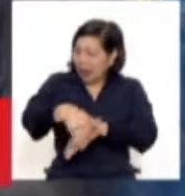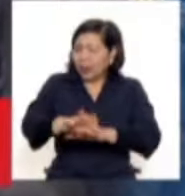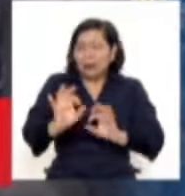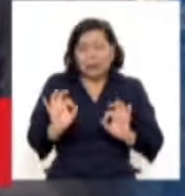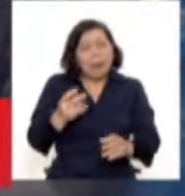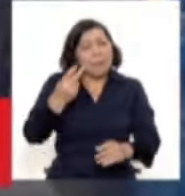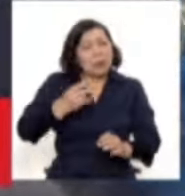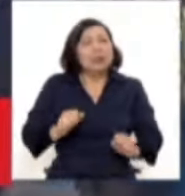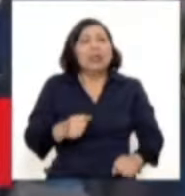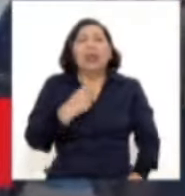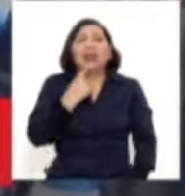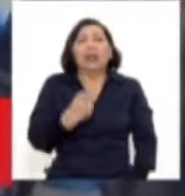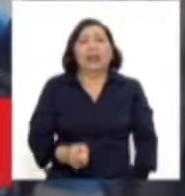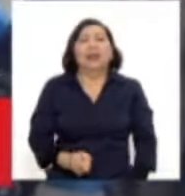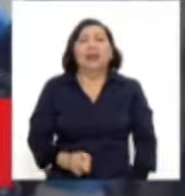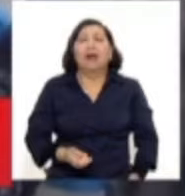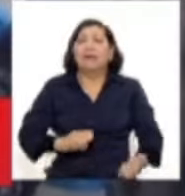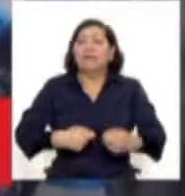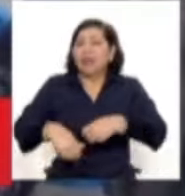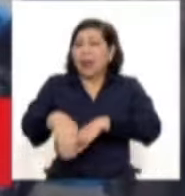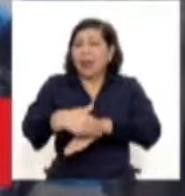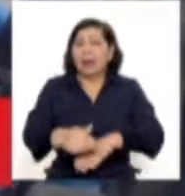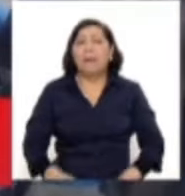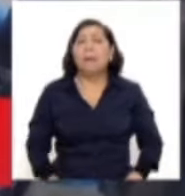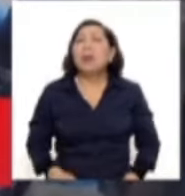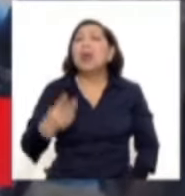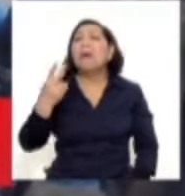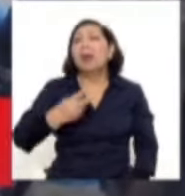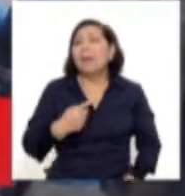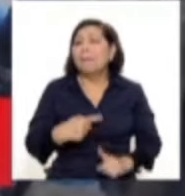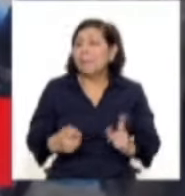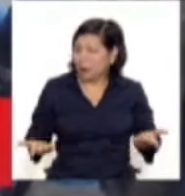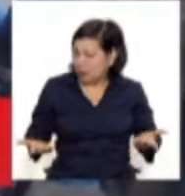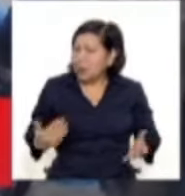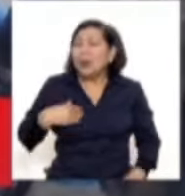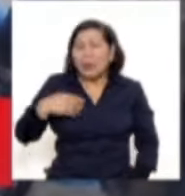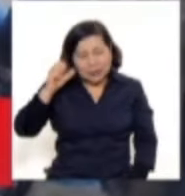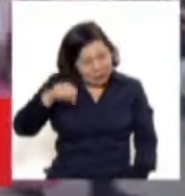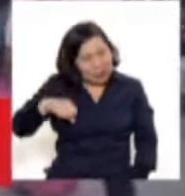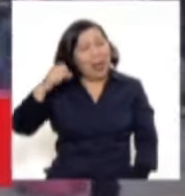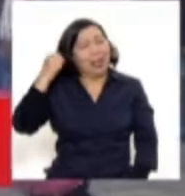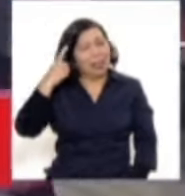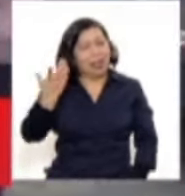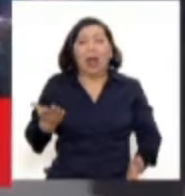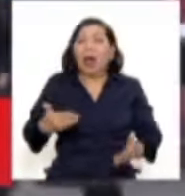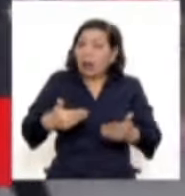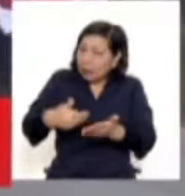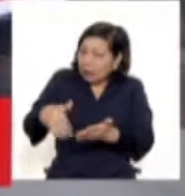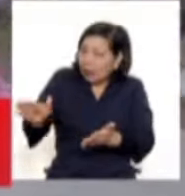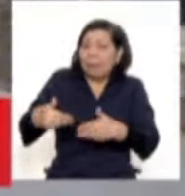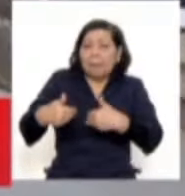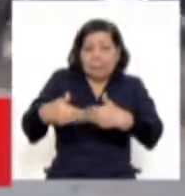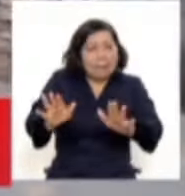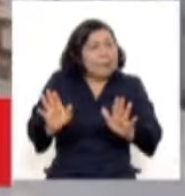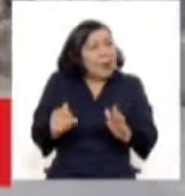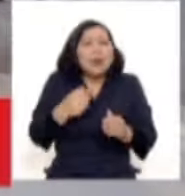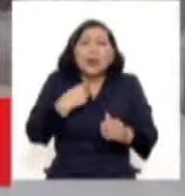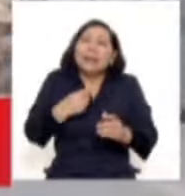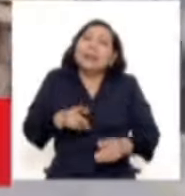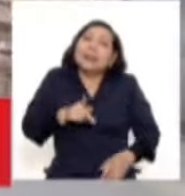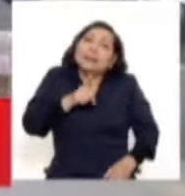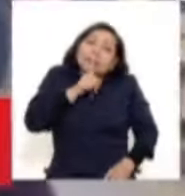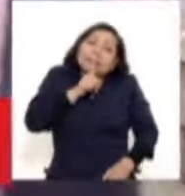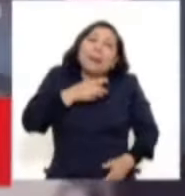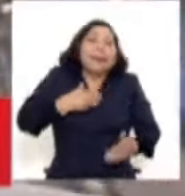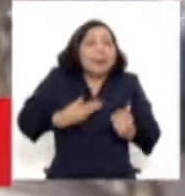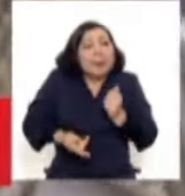¿no? Está prohibido, dice el comercio ambulatorio, está prohibido. Entiendo, y si el sereno viene y me dice retírate, avancen, guarden, yo